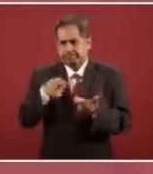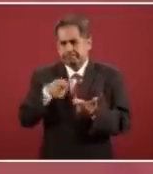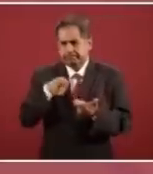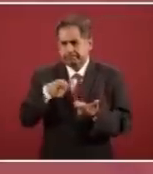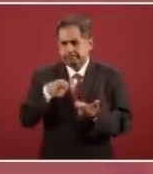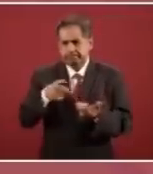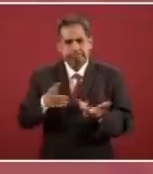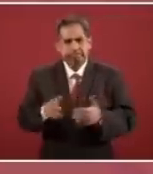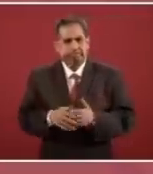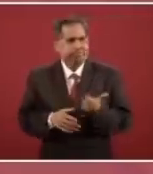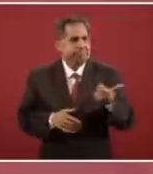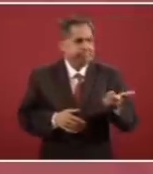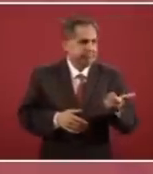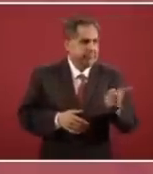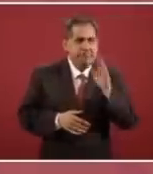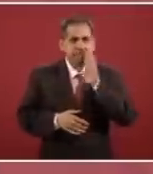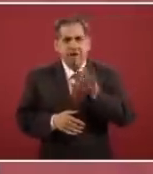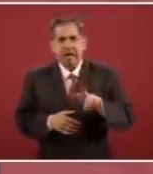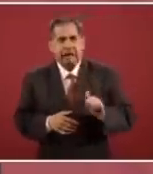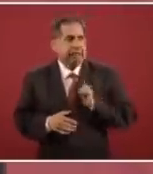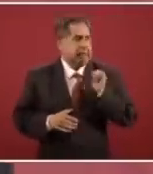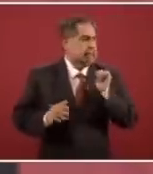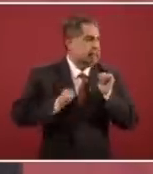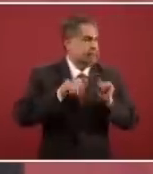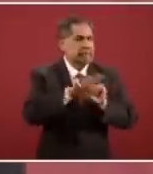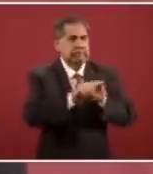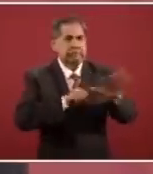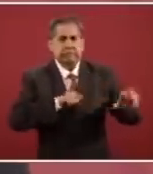Ese tipo de dinero mal habido.